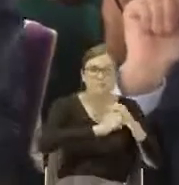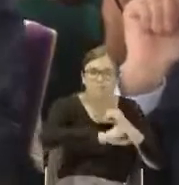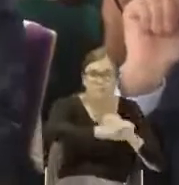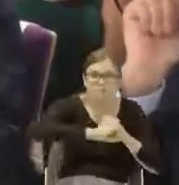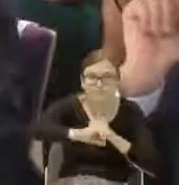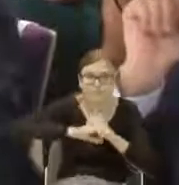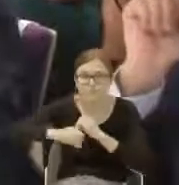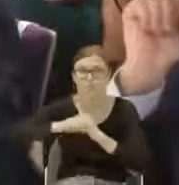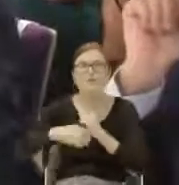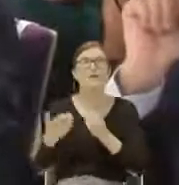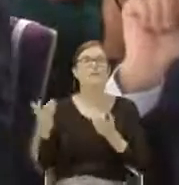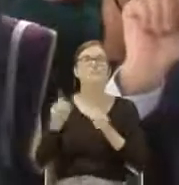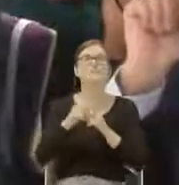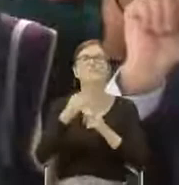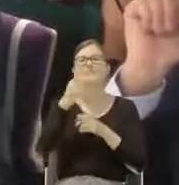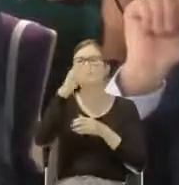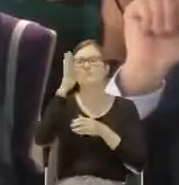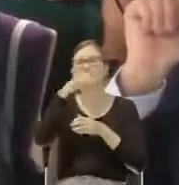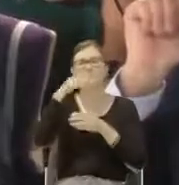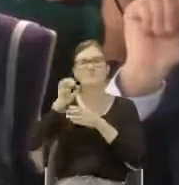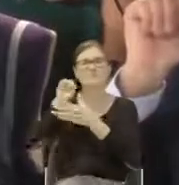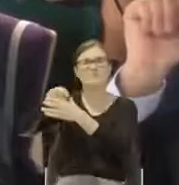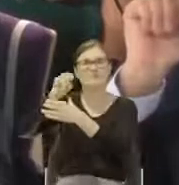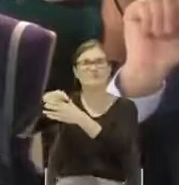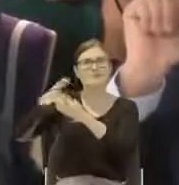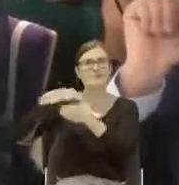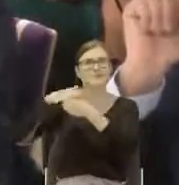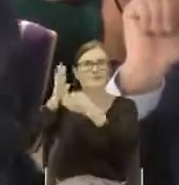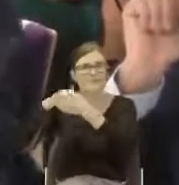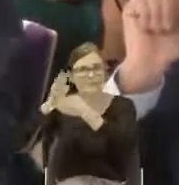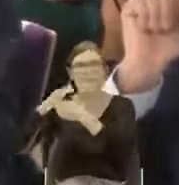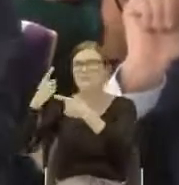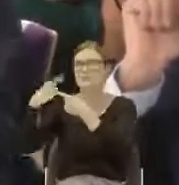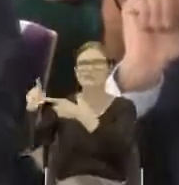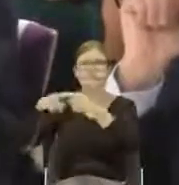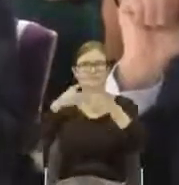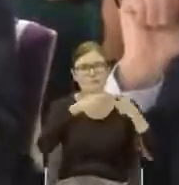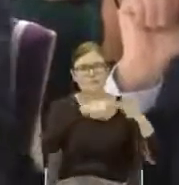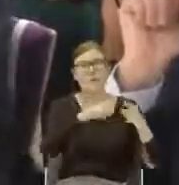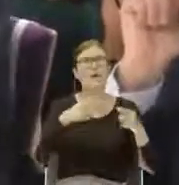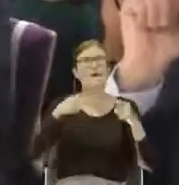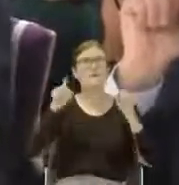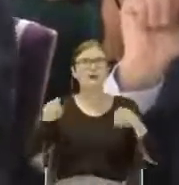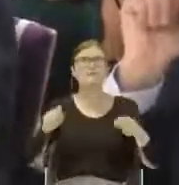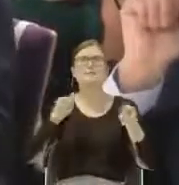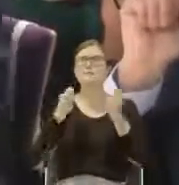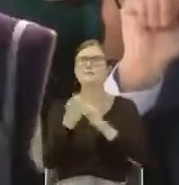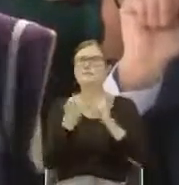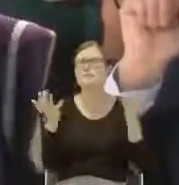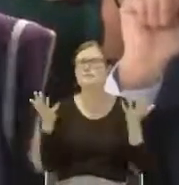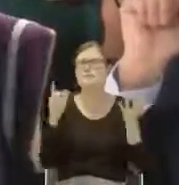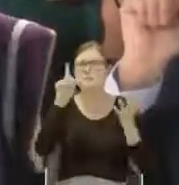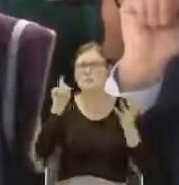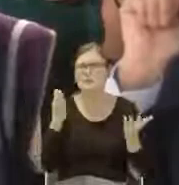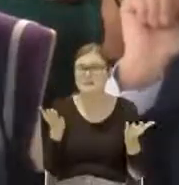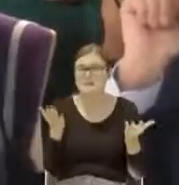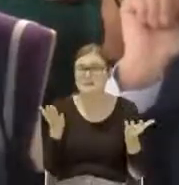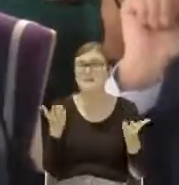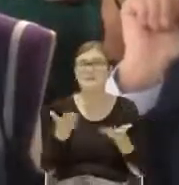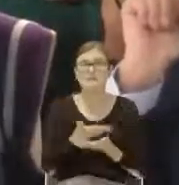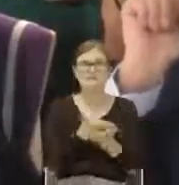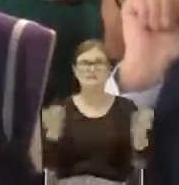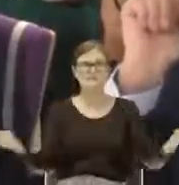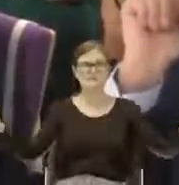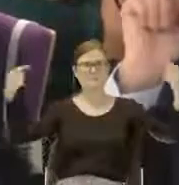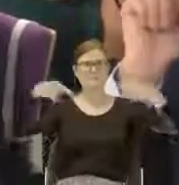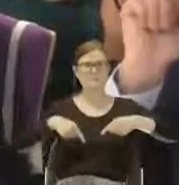o quizás sobre todo, porque hay unas cuantas cuestiones sobrevenidas, cuestiones nuevas, cuestiones que hace pocos años no